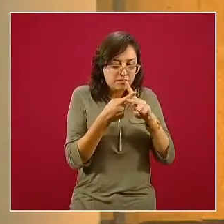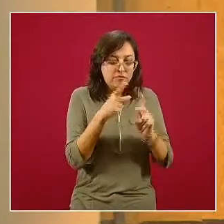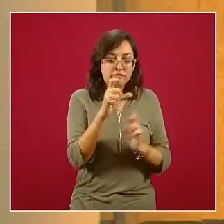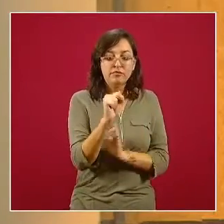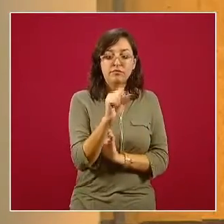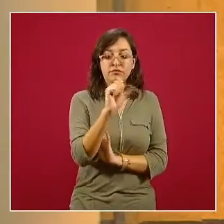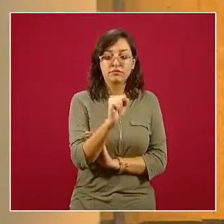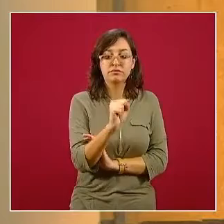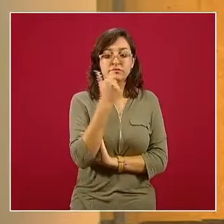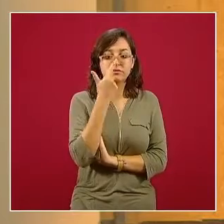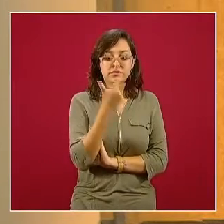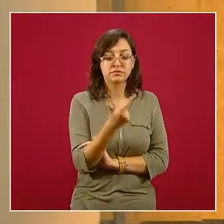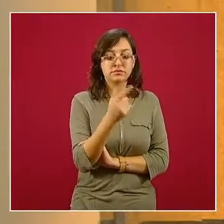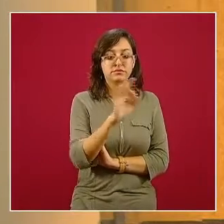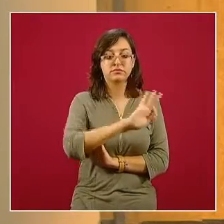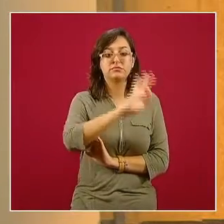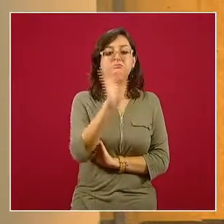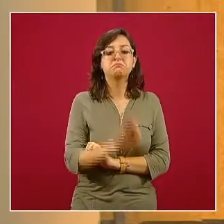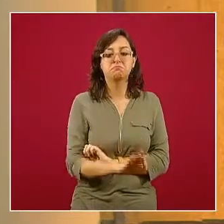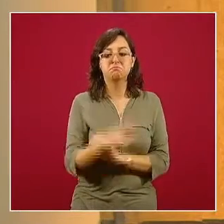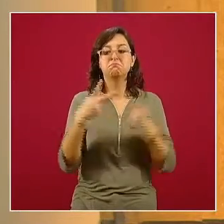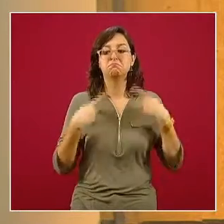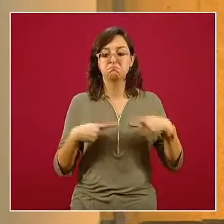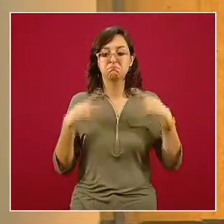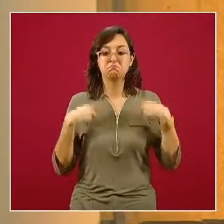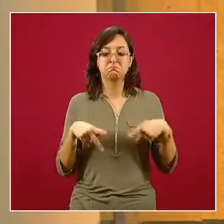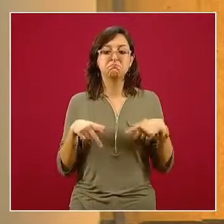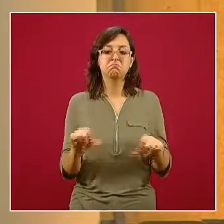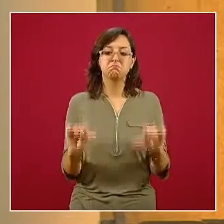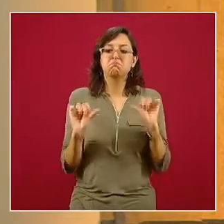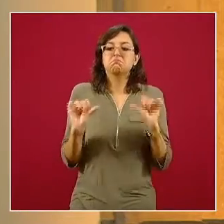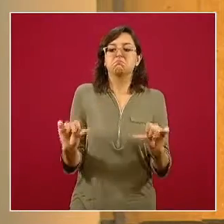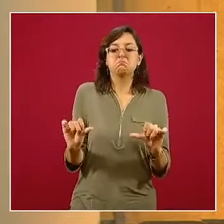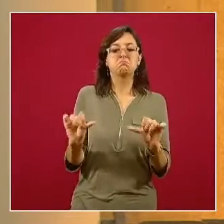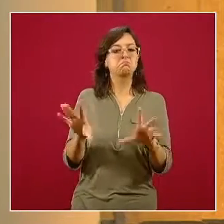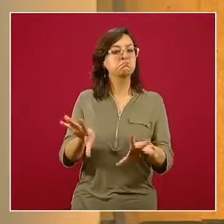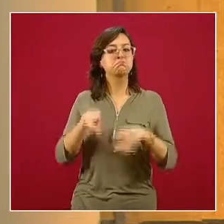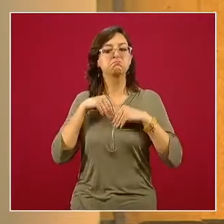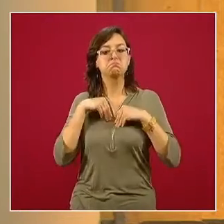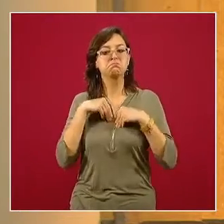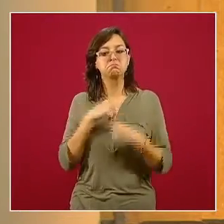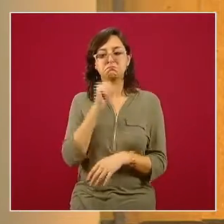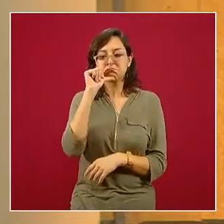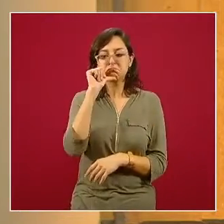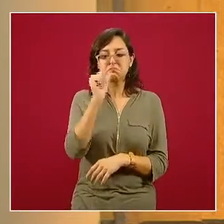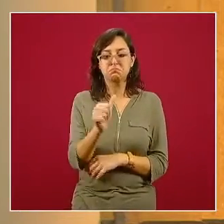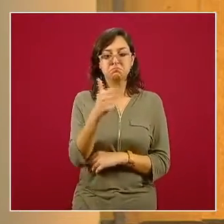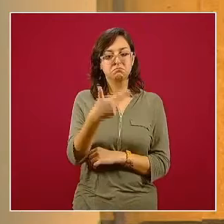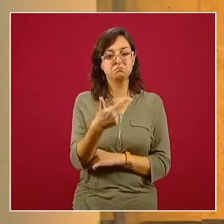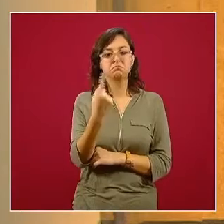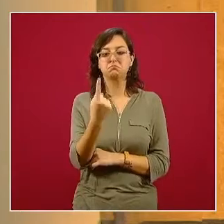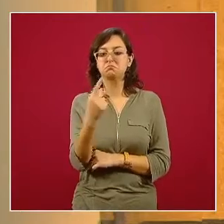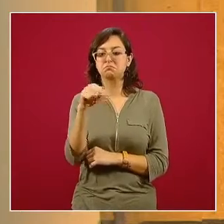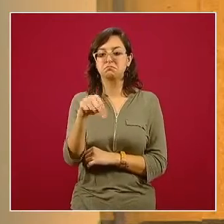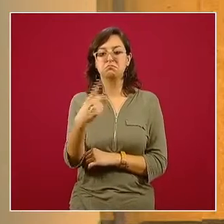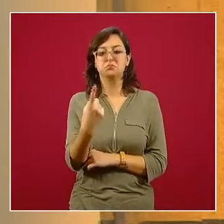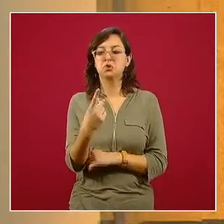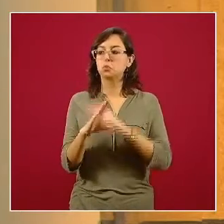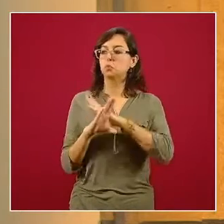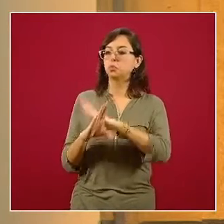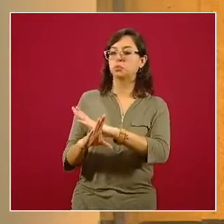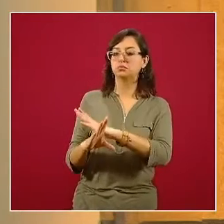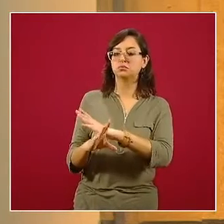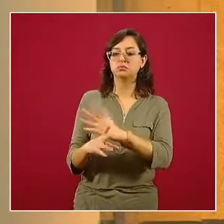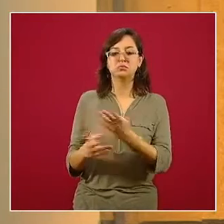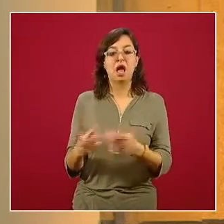67% era la estimación de personas inmunes a la influenza H1N1. Y eso